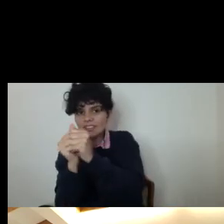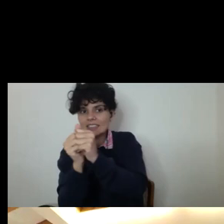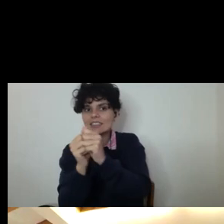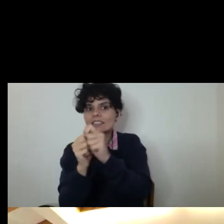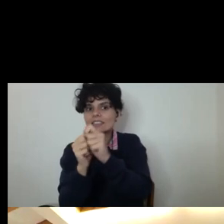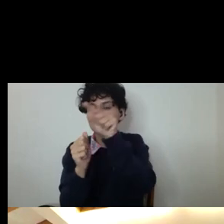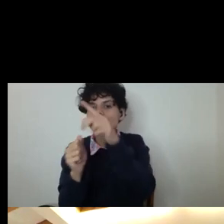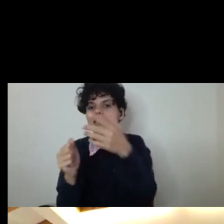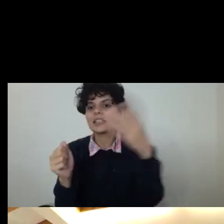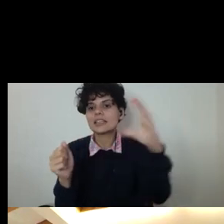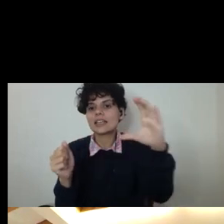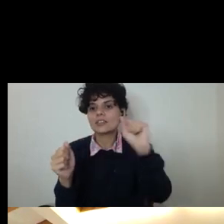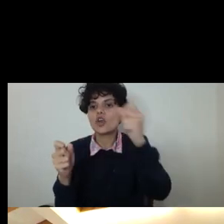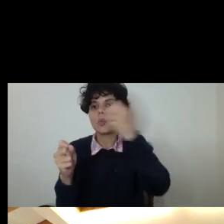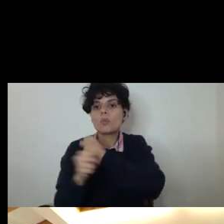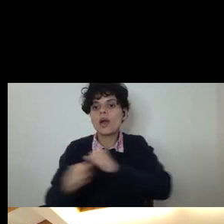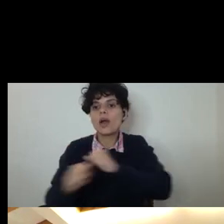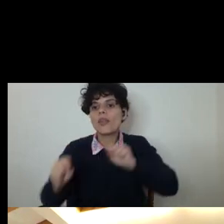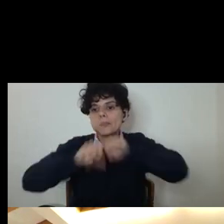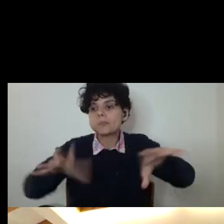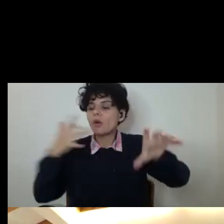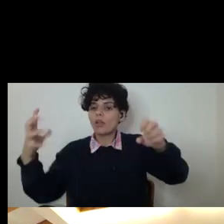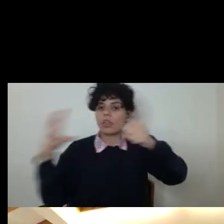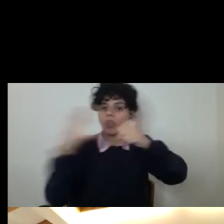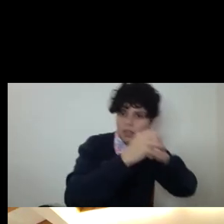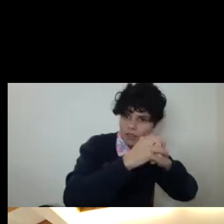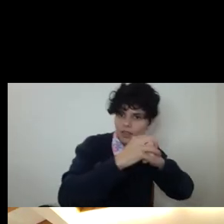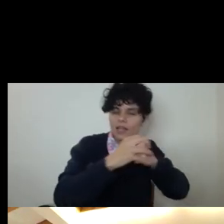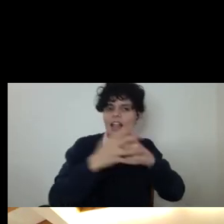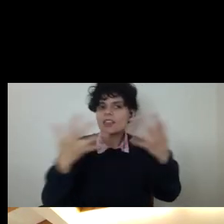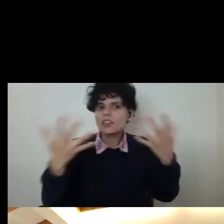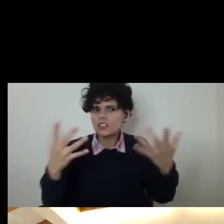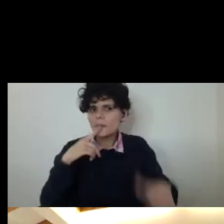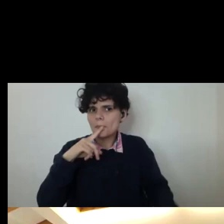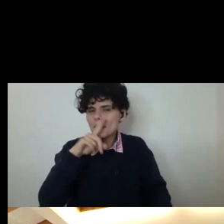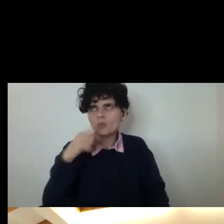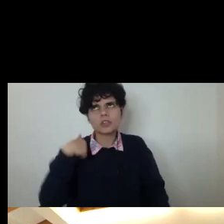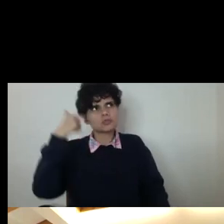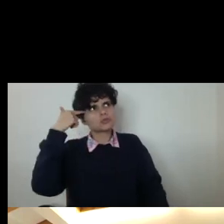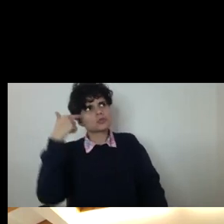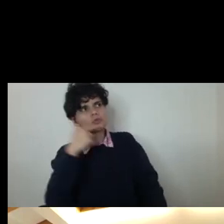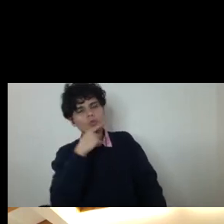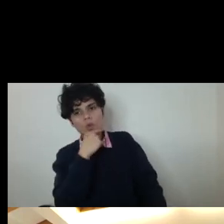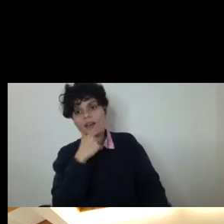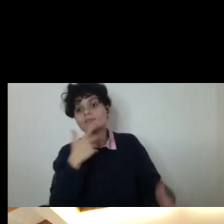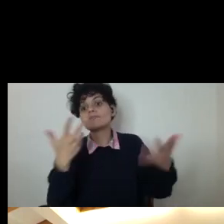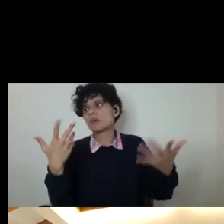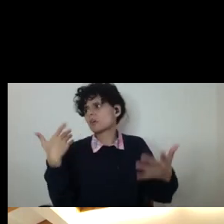impiden que el calcio difunda, porque es capturado. Entonces la gran pregunta que no estaba resuelta hasta